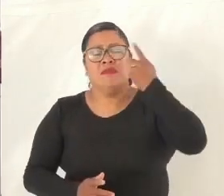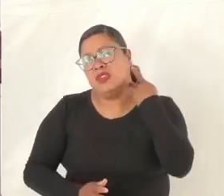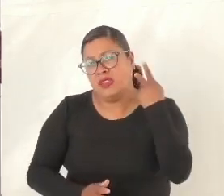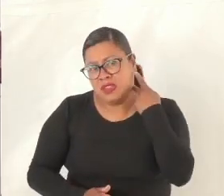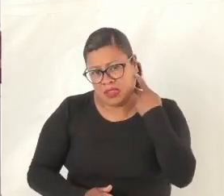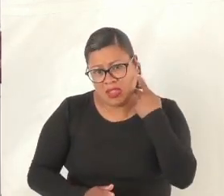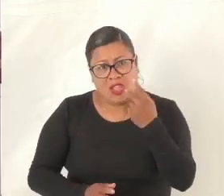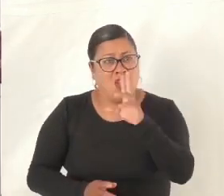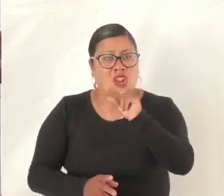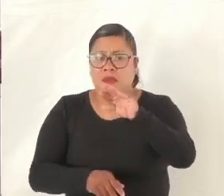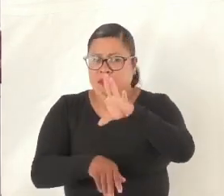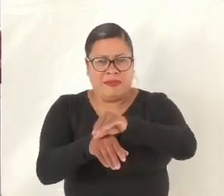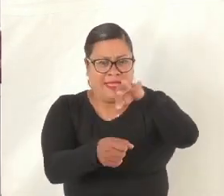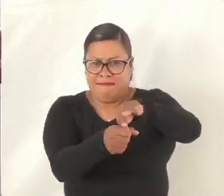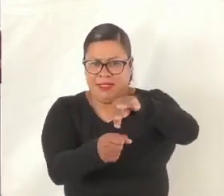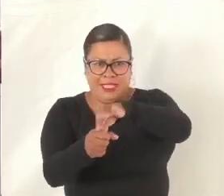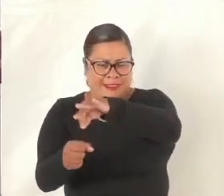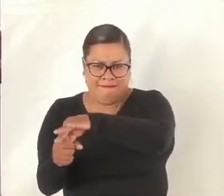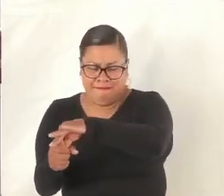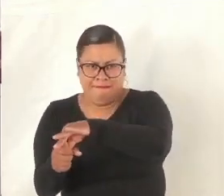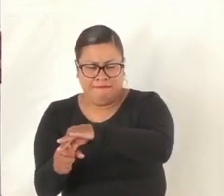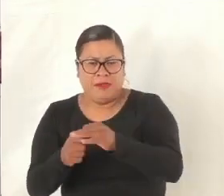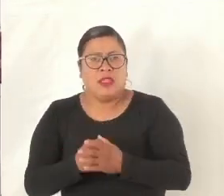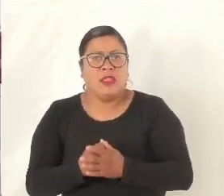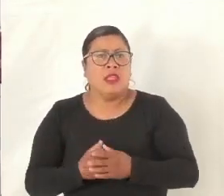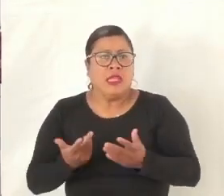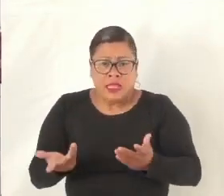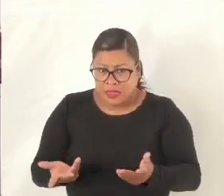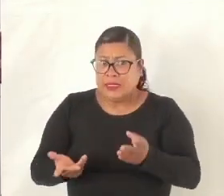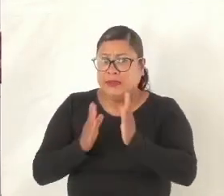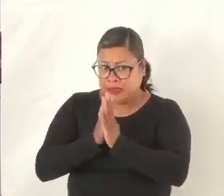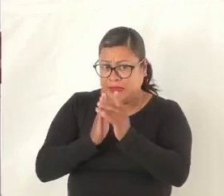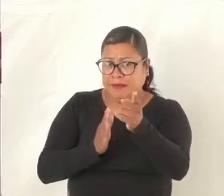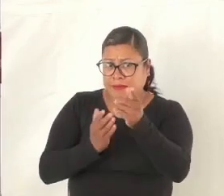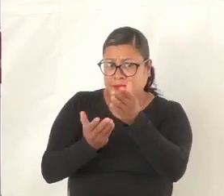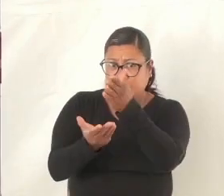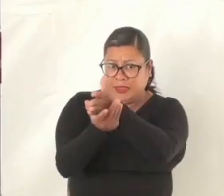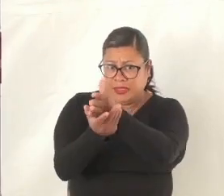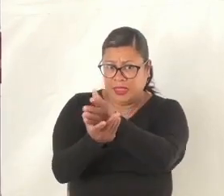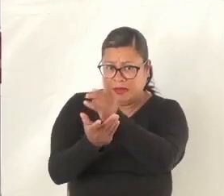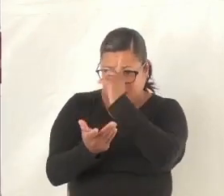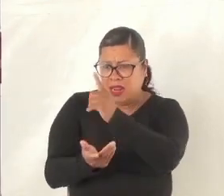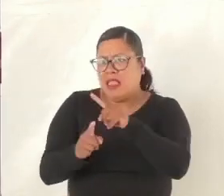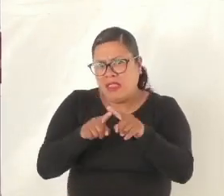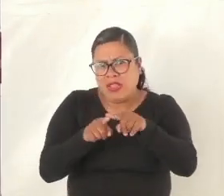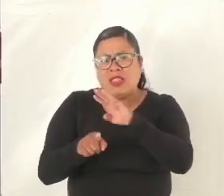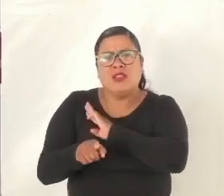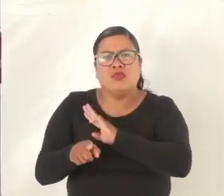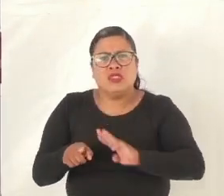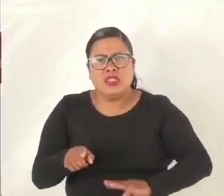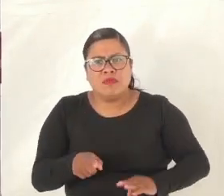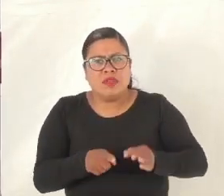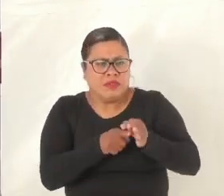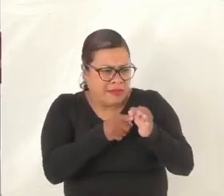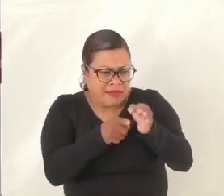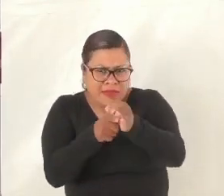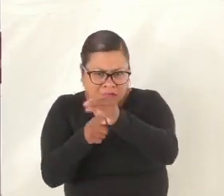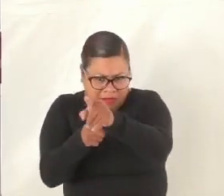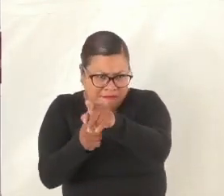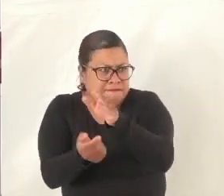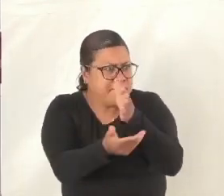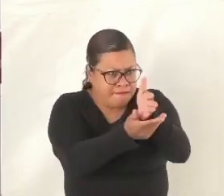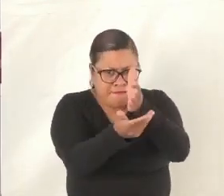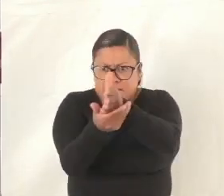casos por eso me gustaría también que se dieran una vuelta no sólo a mi distrito sino también a los diferentes distritos de este estado